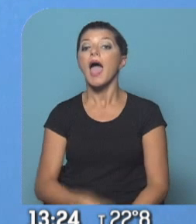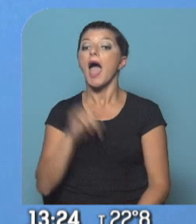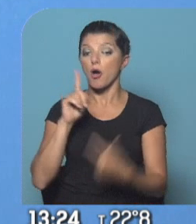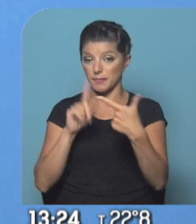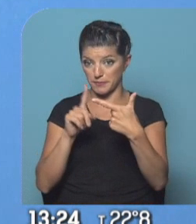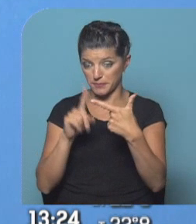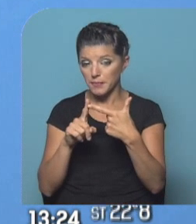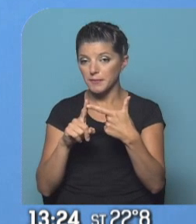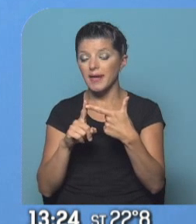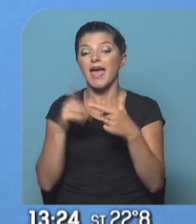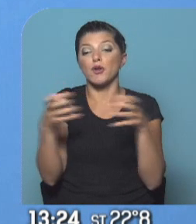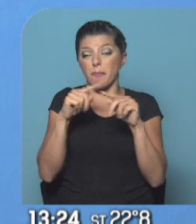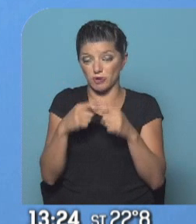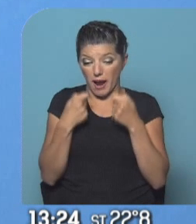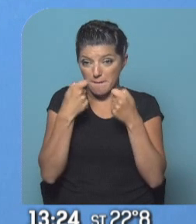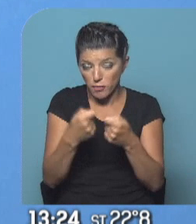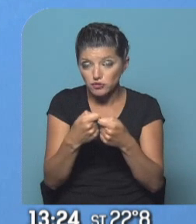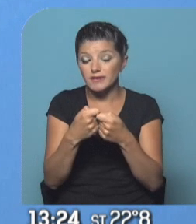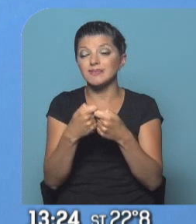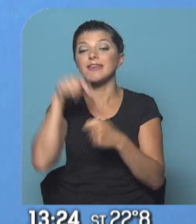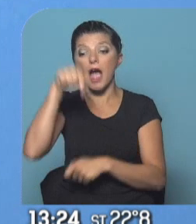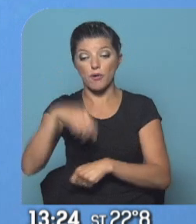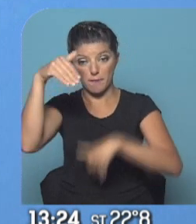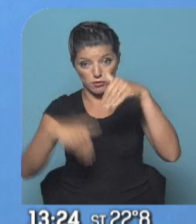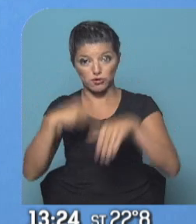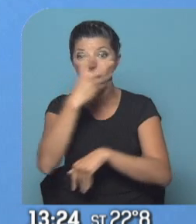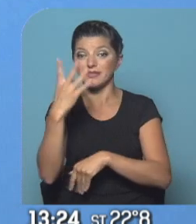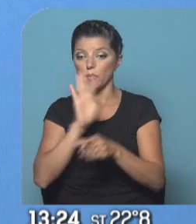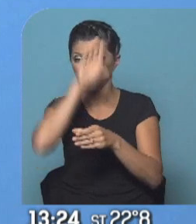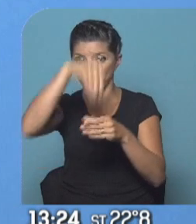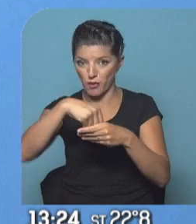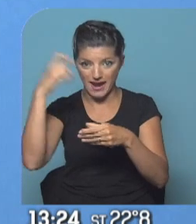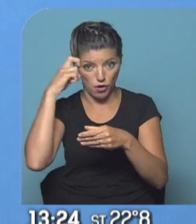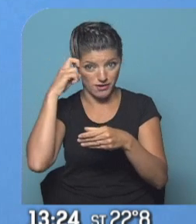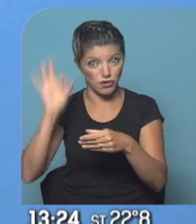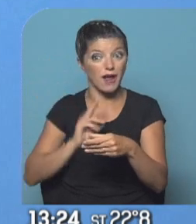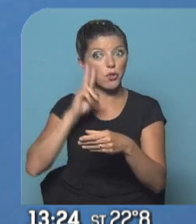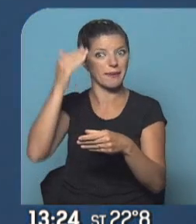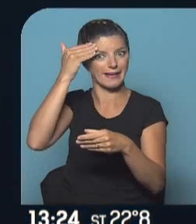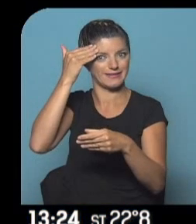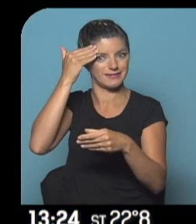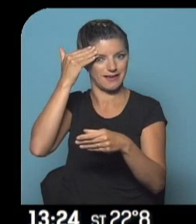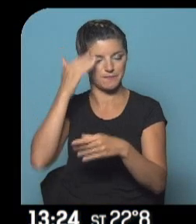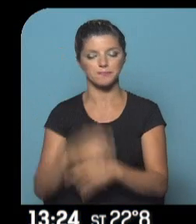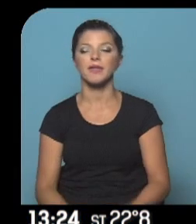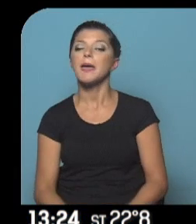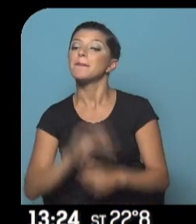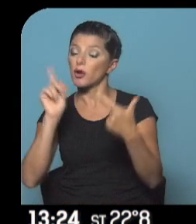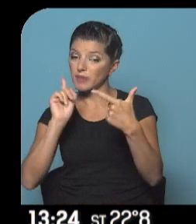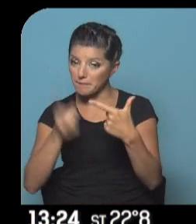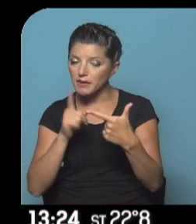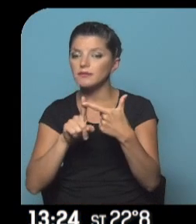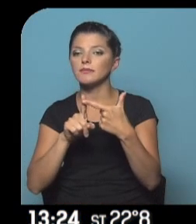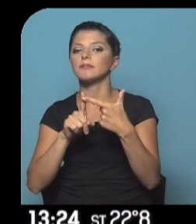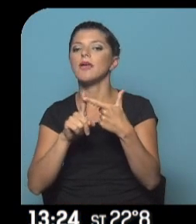la impulsa, ganó 24 escaños para el Parlamento regional en los comicios de 2015. Francia también enfrenta movimientos